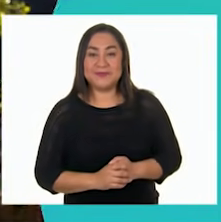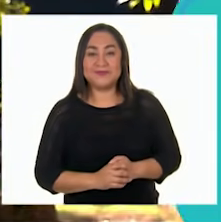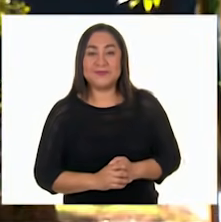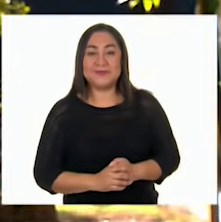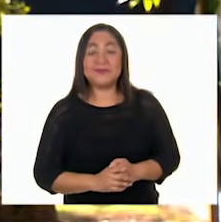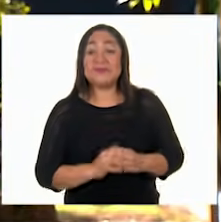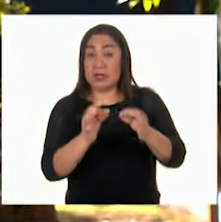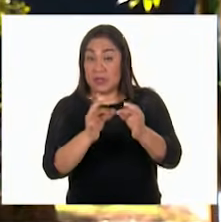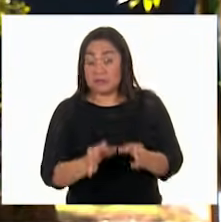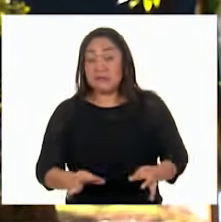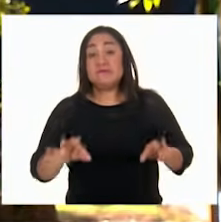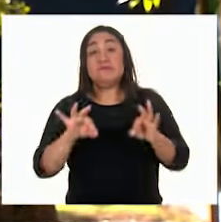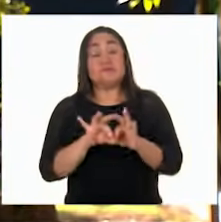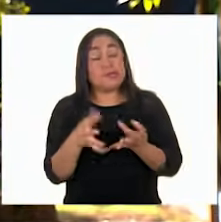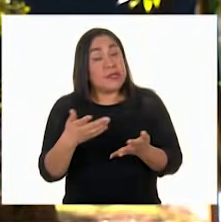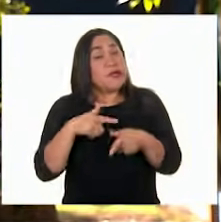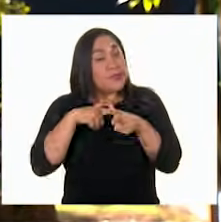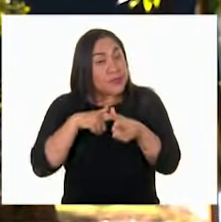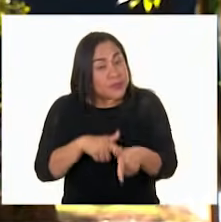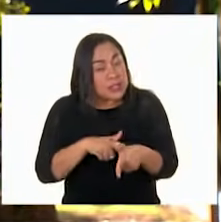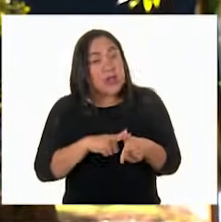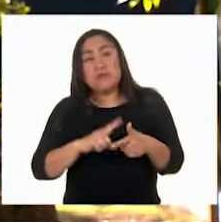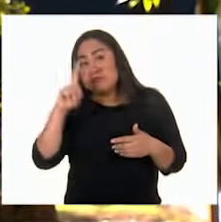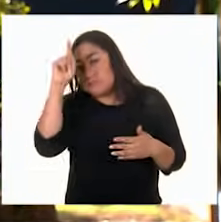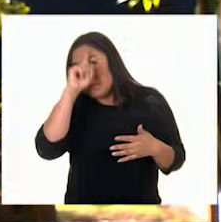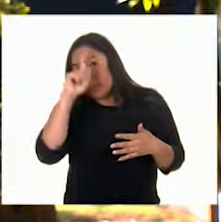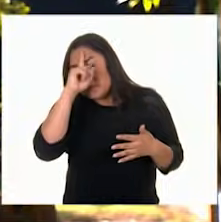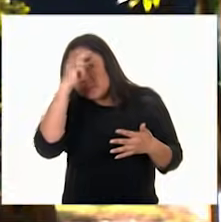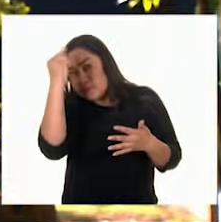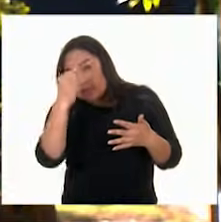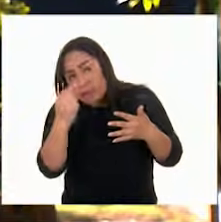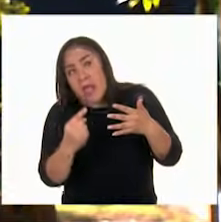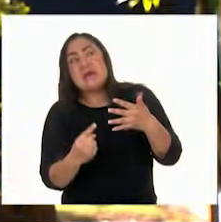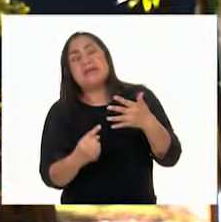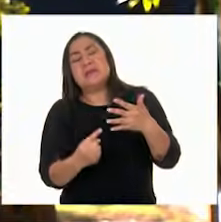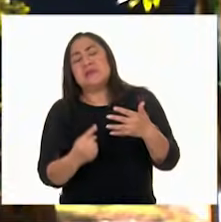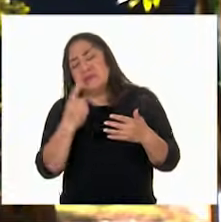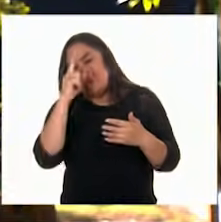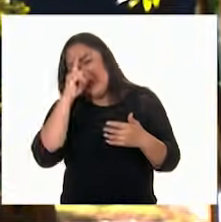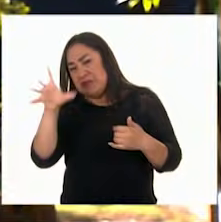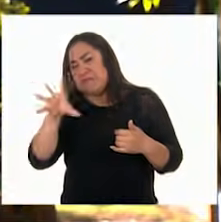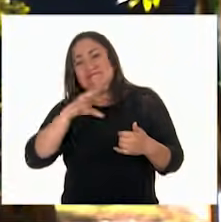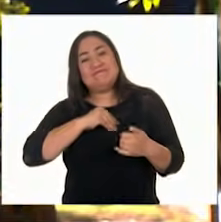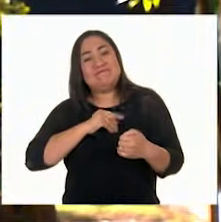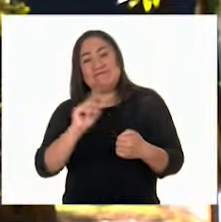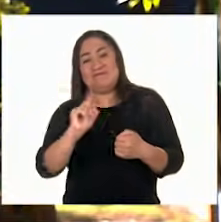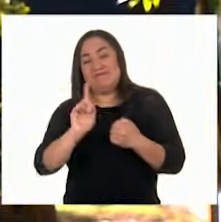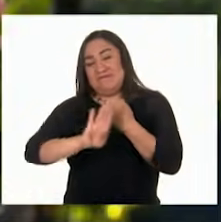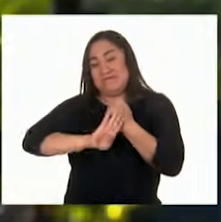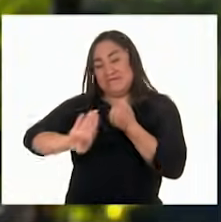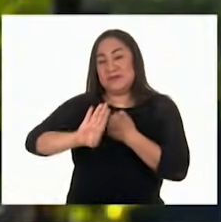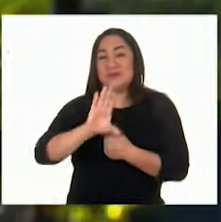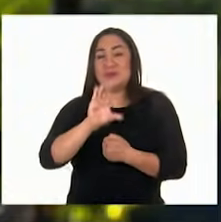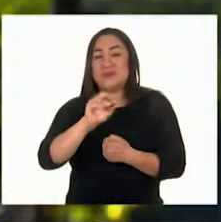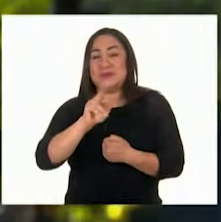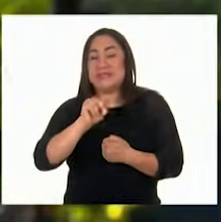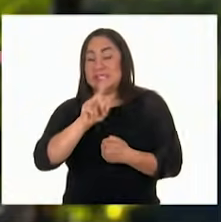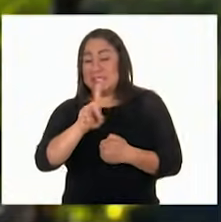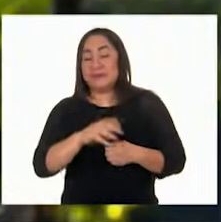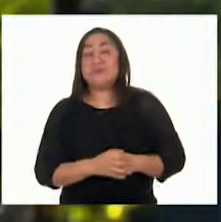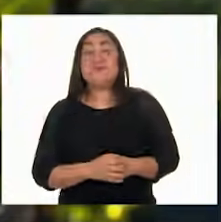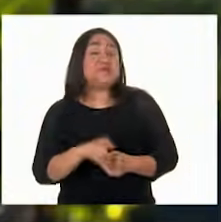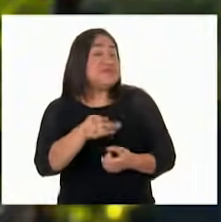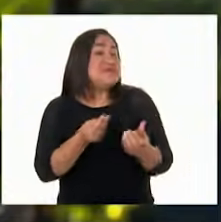Es muy importante continuar con las recomendaciones para evitar contagios de COVID. Trata de